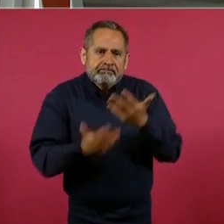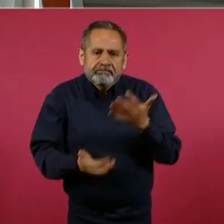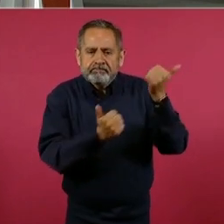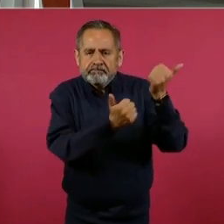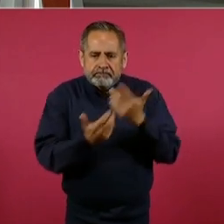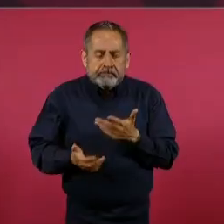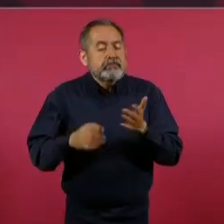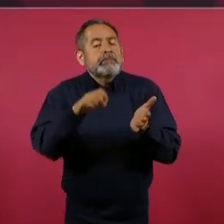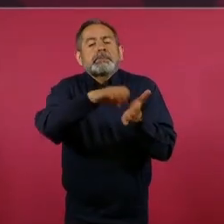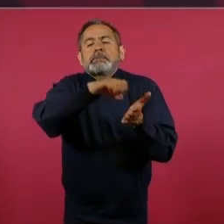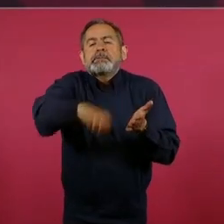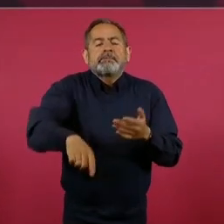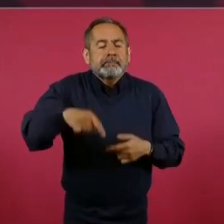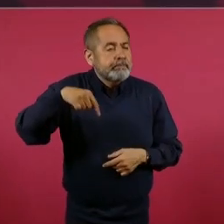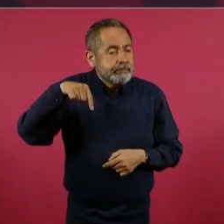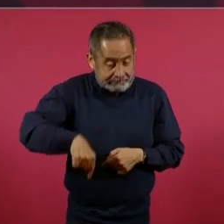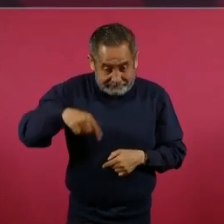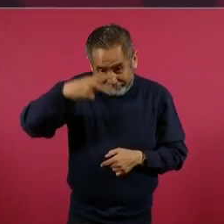No somos